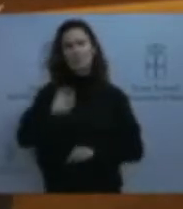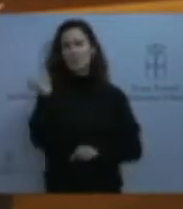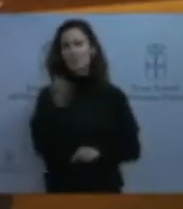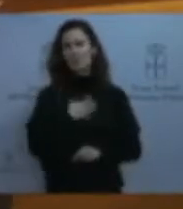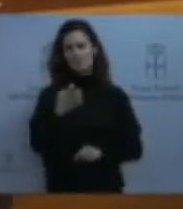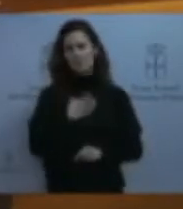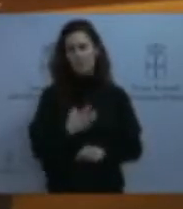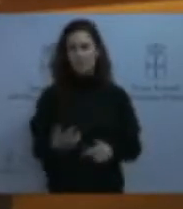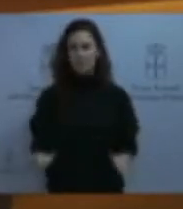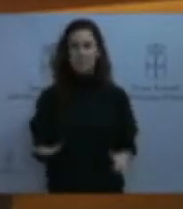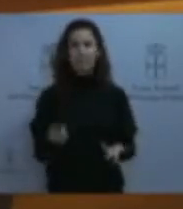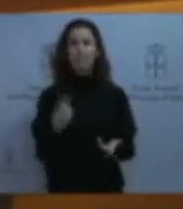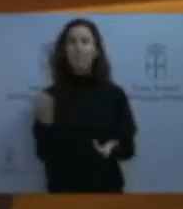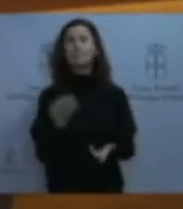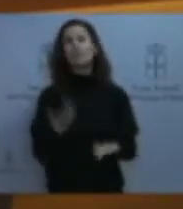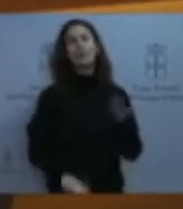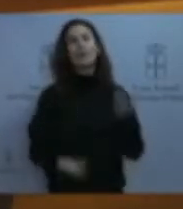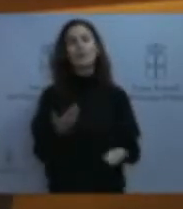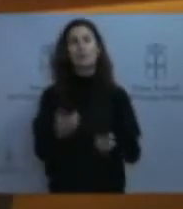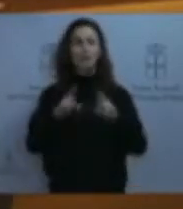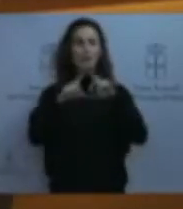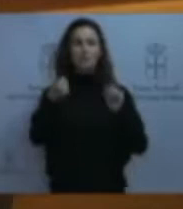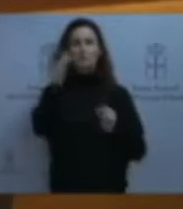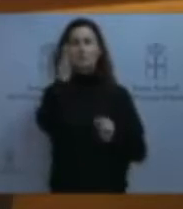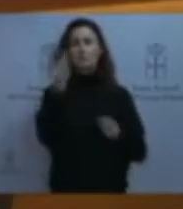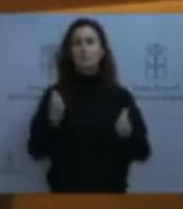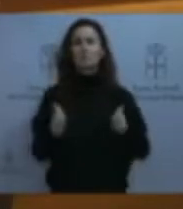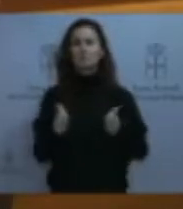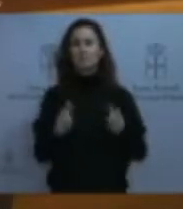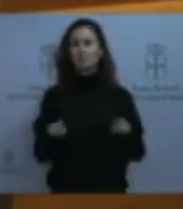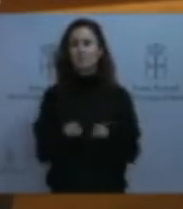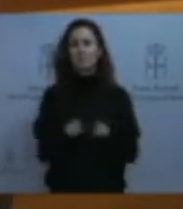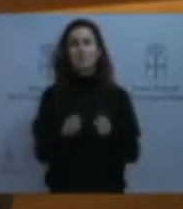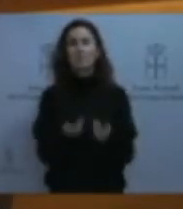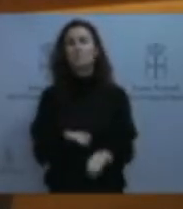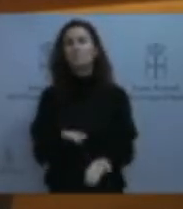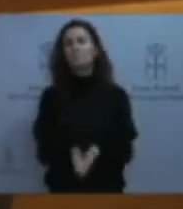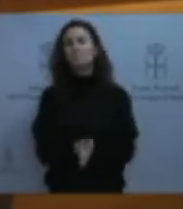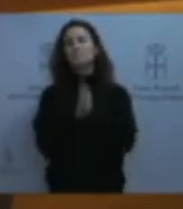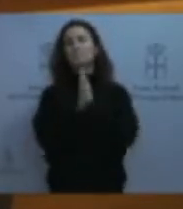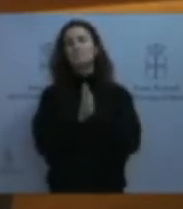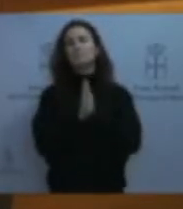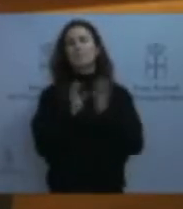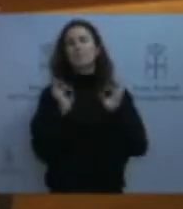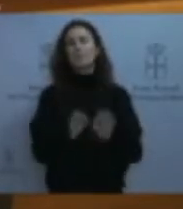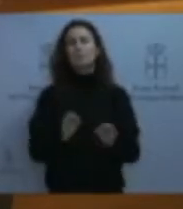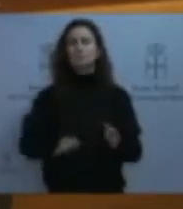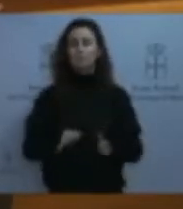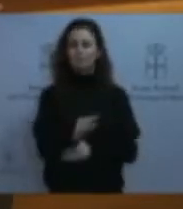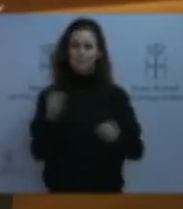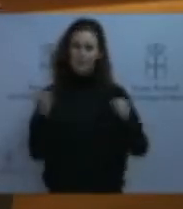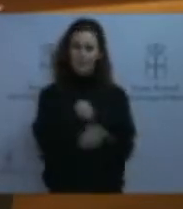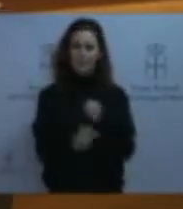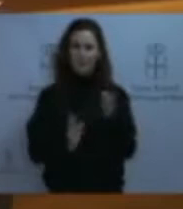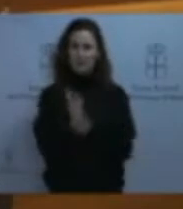sobre todo, valoren que cualquier asturiano o asturiana con los ojos cerrados les pediría que invirtieran en prevención para que esto no